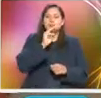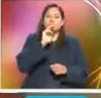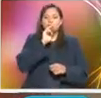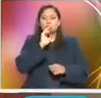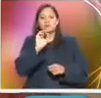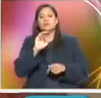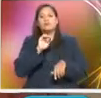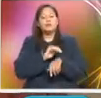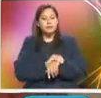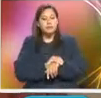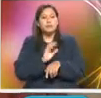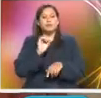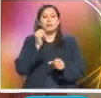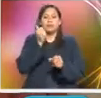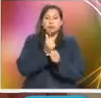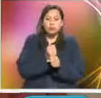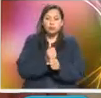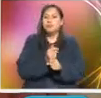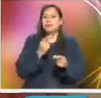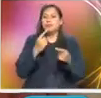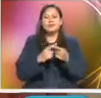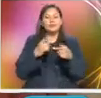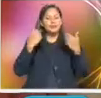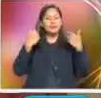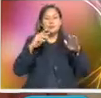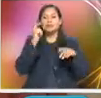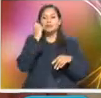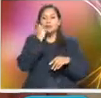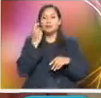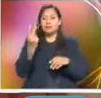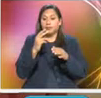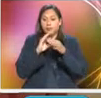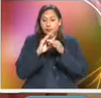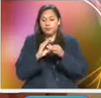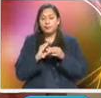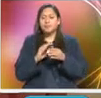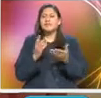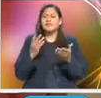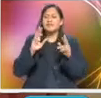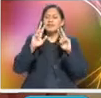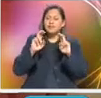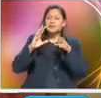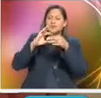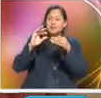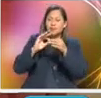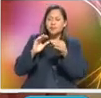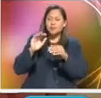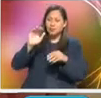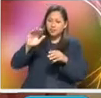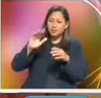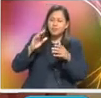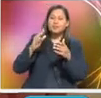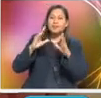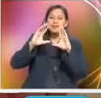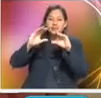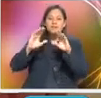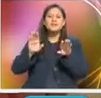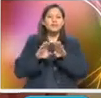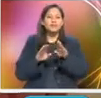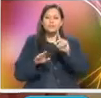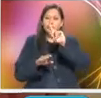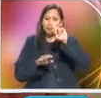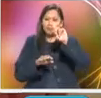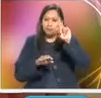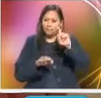madre, algún amigo, abuelo, quien sea, pero que sea cercano, no sabemos cómo abordar este tema, ¿no? Entonces,